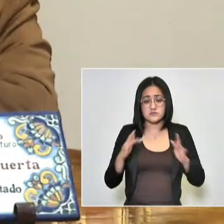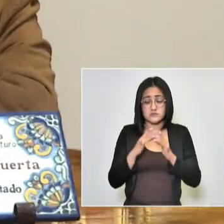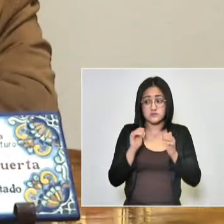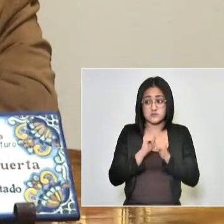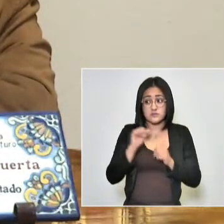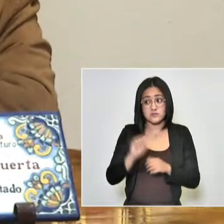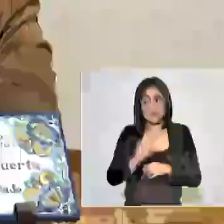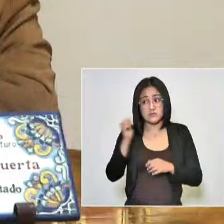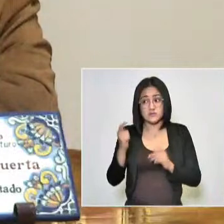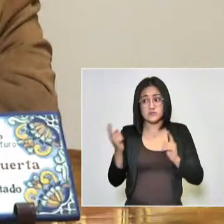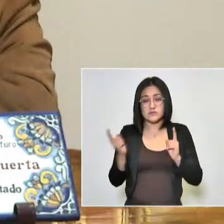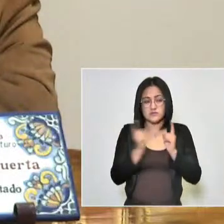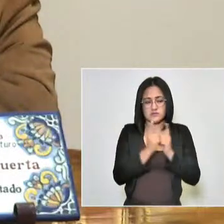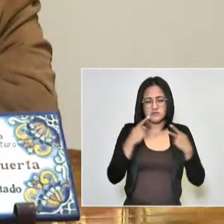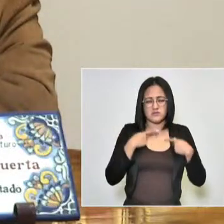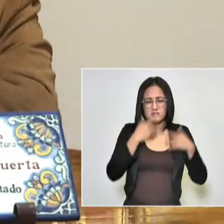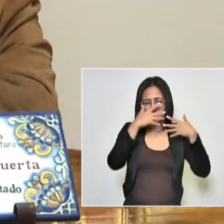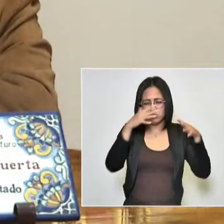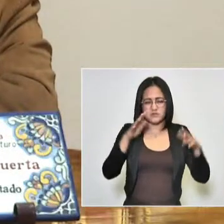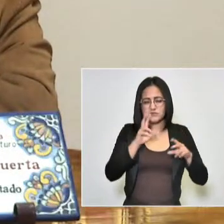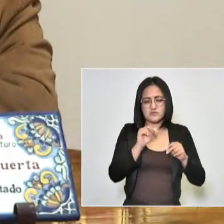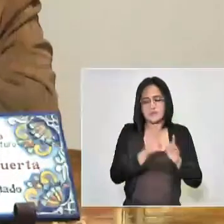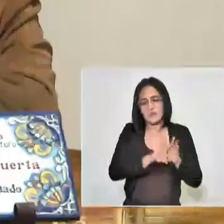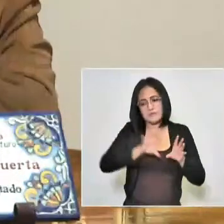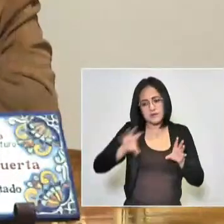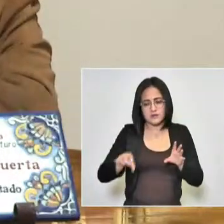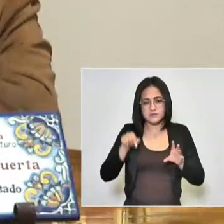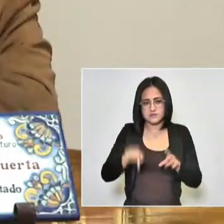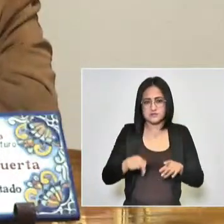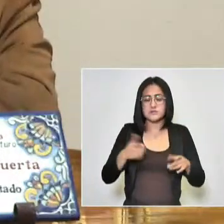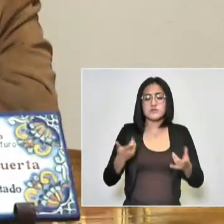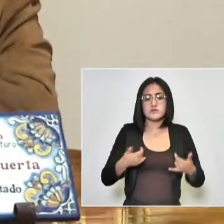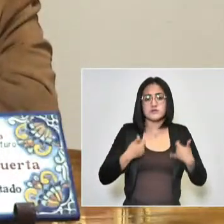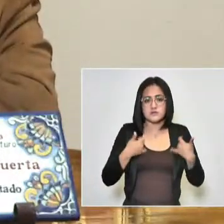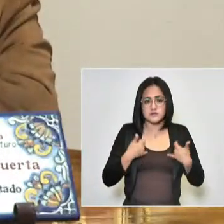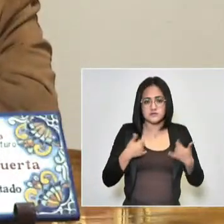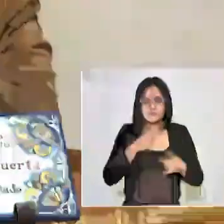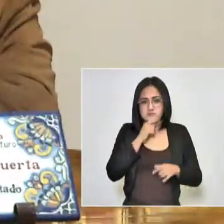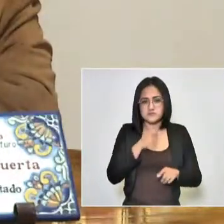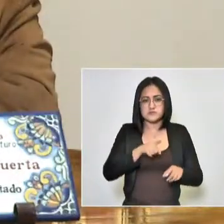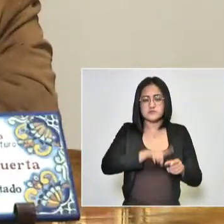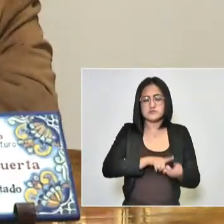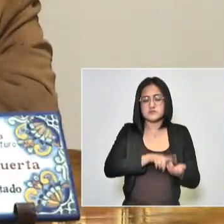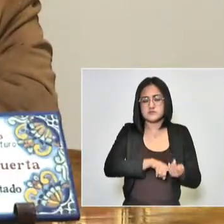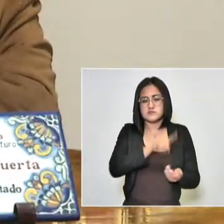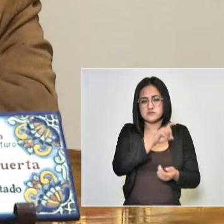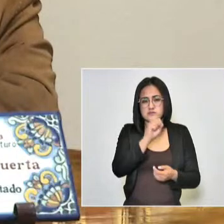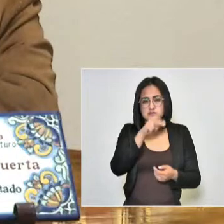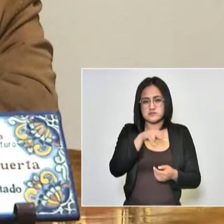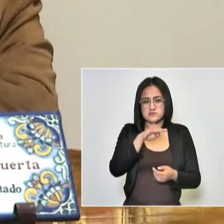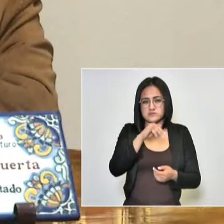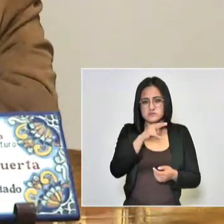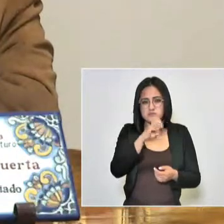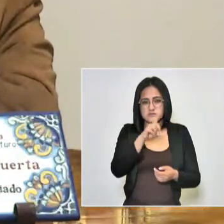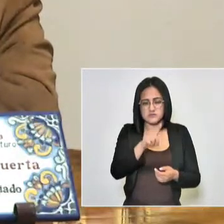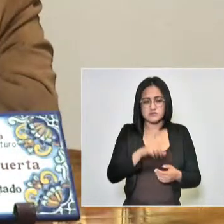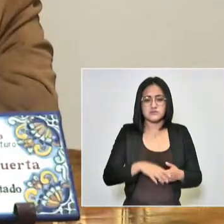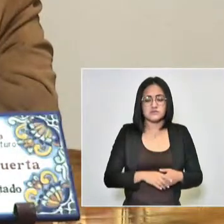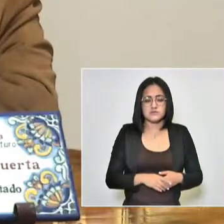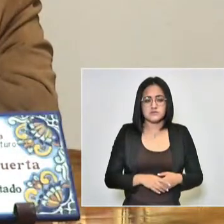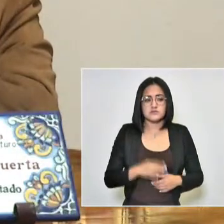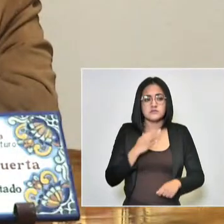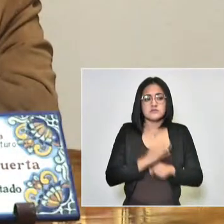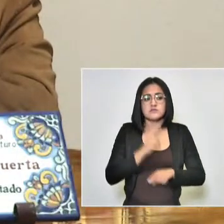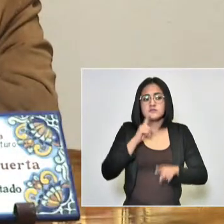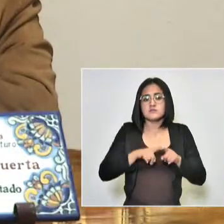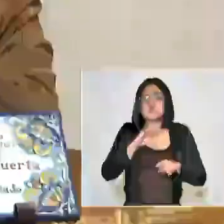el reclusorio, pero es un anexo del reclusorio San Miguel. No vamos a